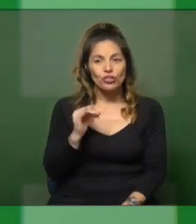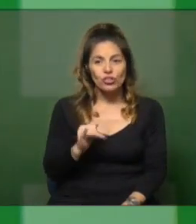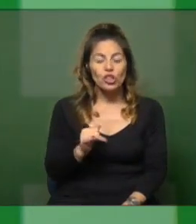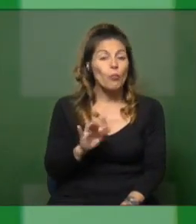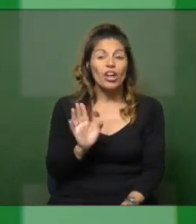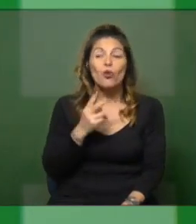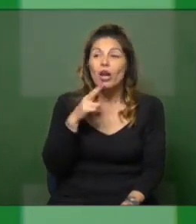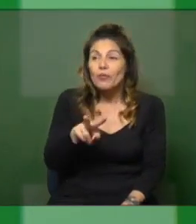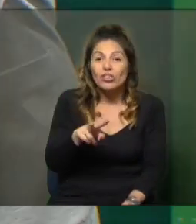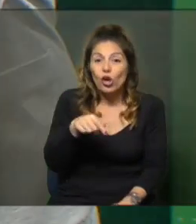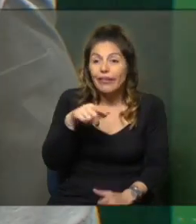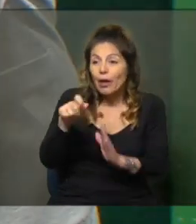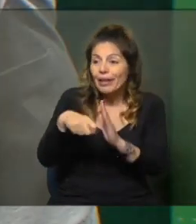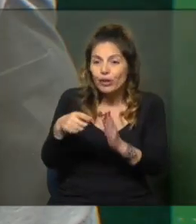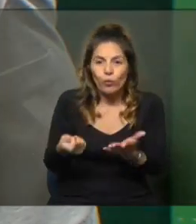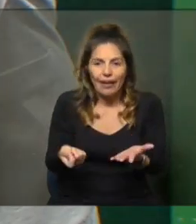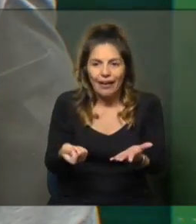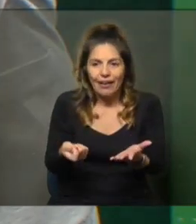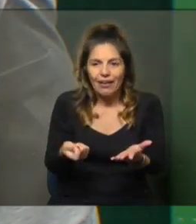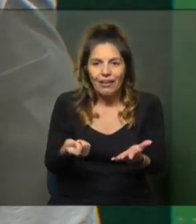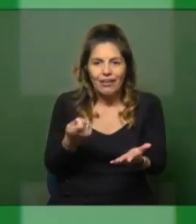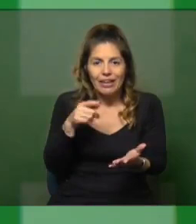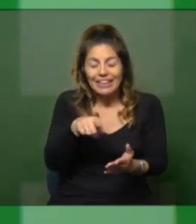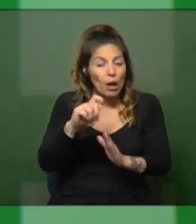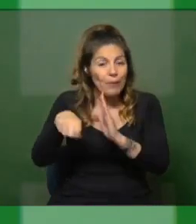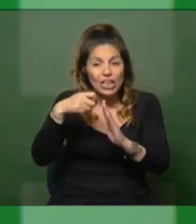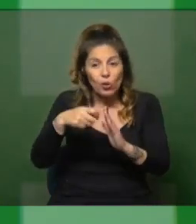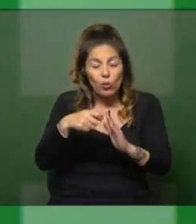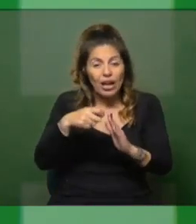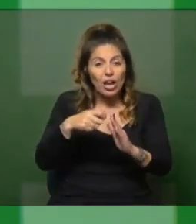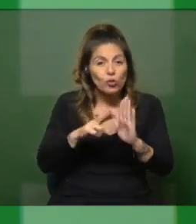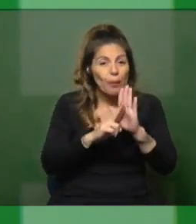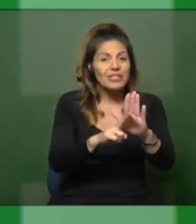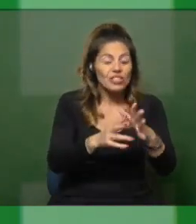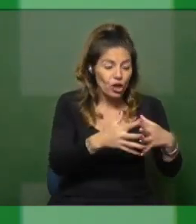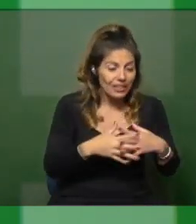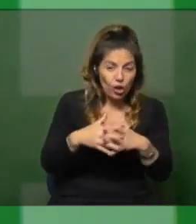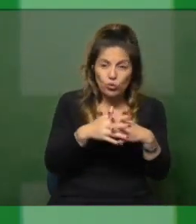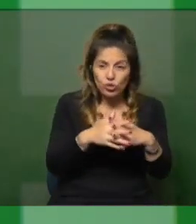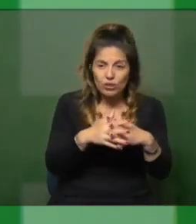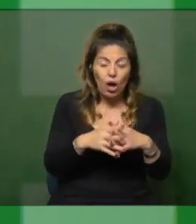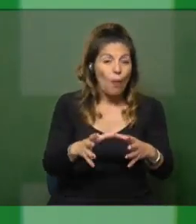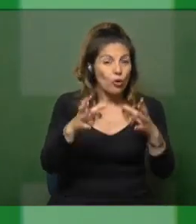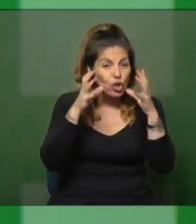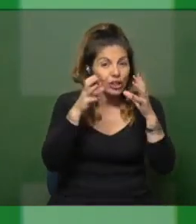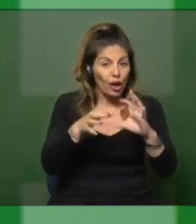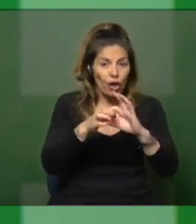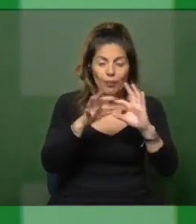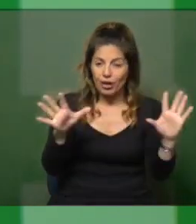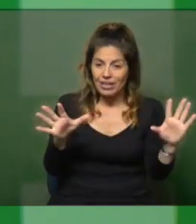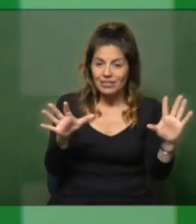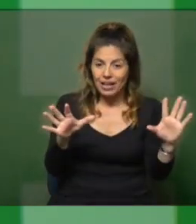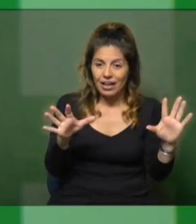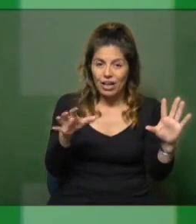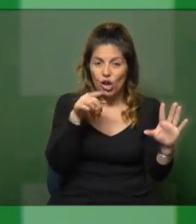hubiéramos visto ya esta película y esta película tuvo su representación en Estados Unidos Y puso en riesgo la democracia entre